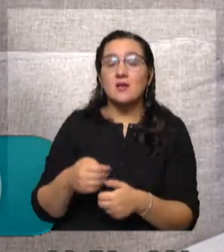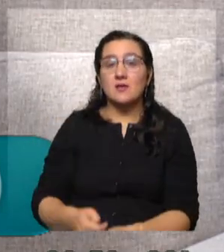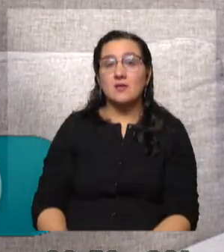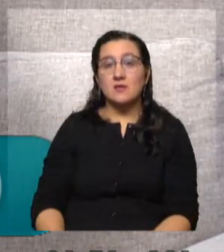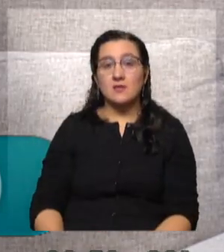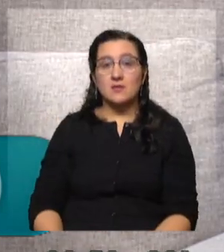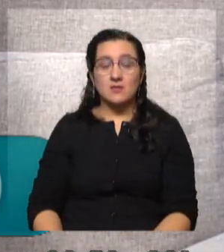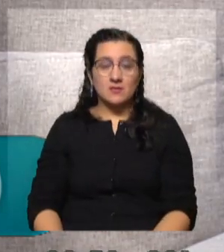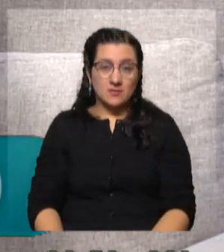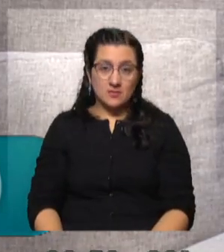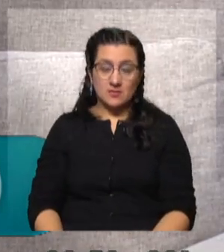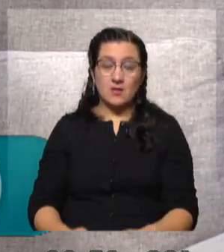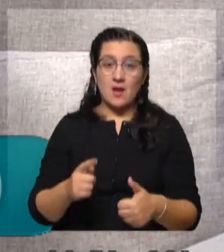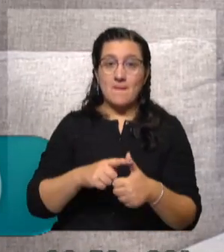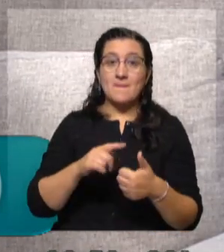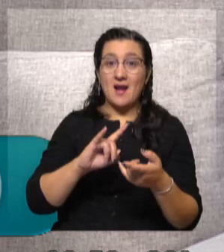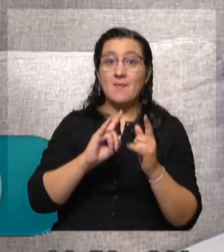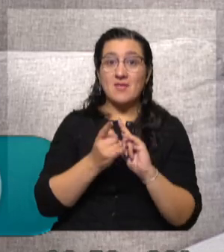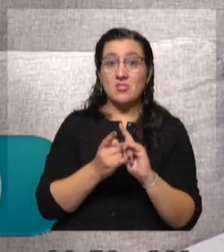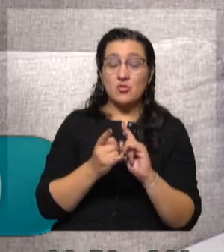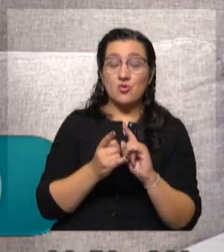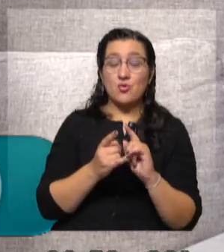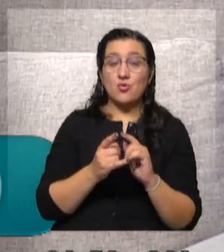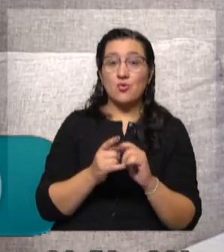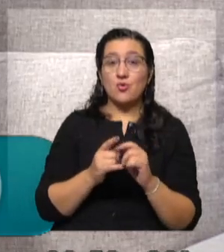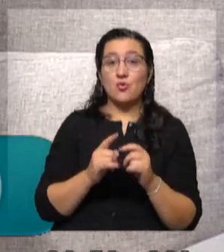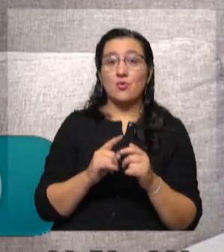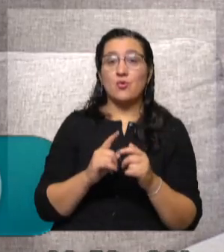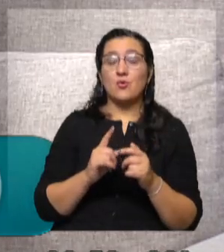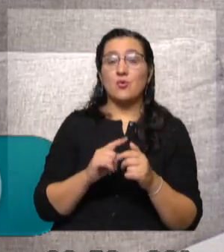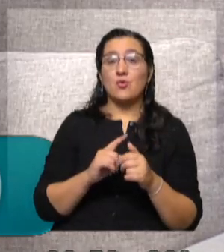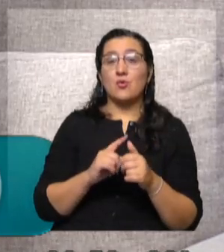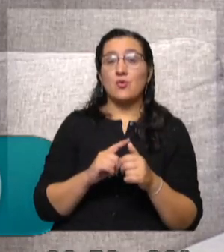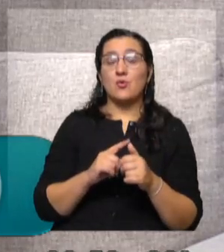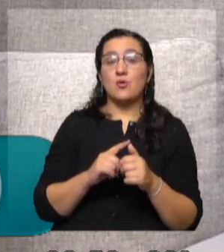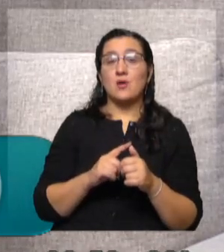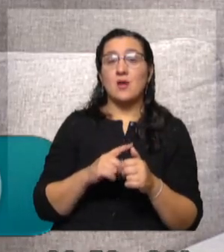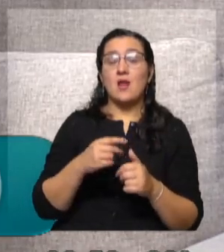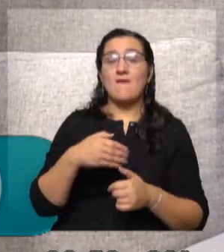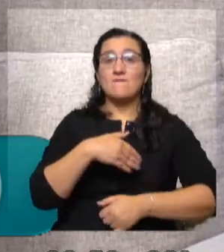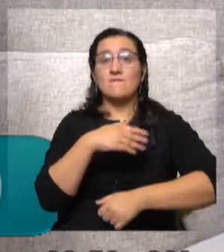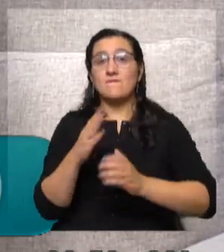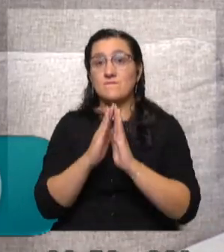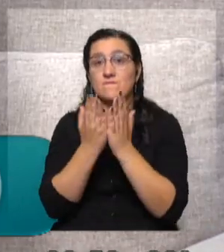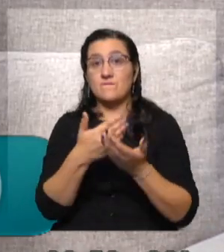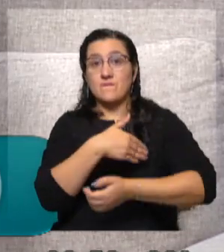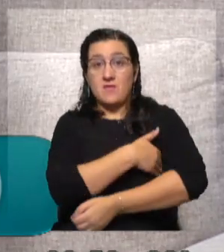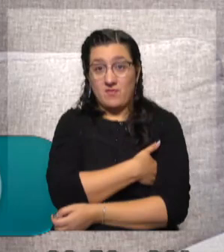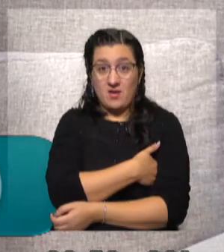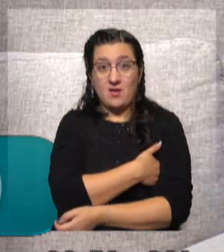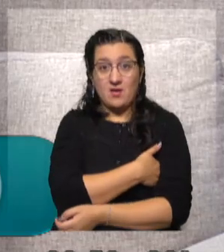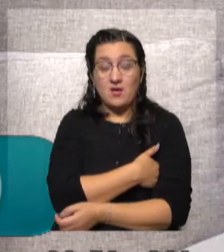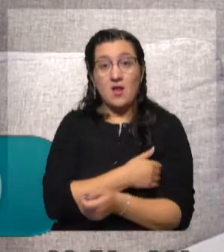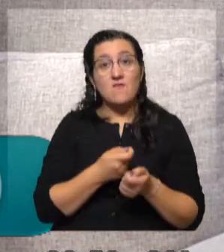son la bancada parlamentaria que sostuvo ese golpe que es la bancada de la Biblia es impresionante la